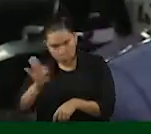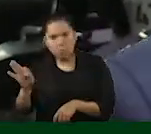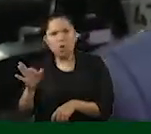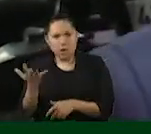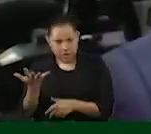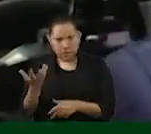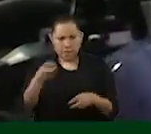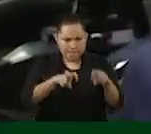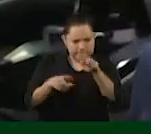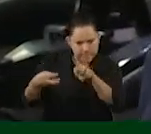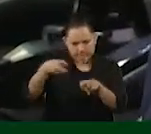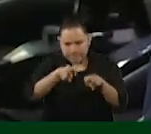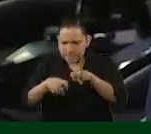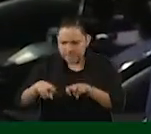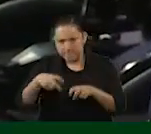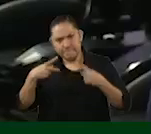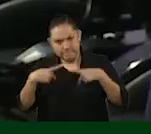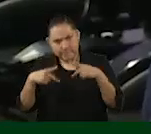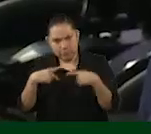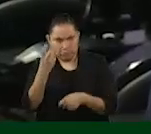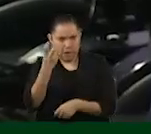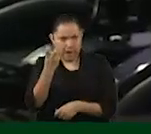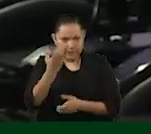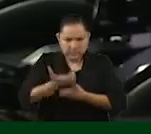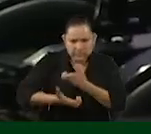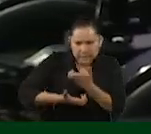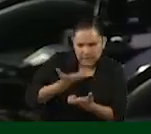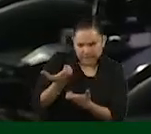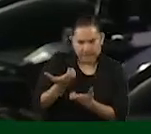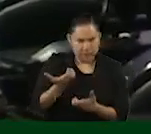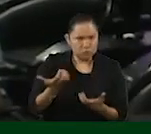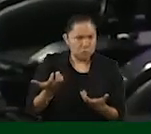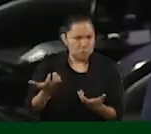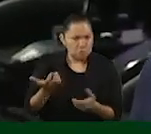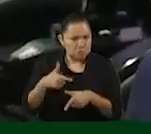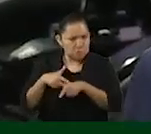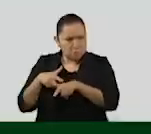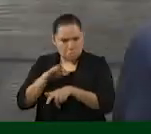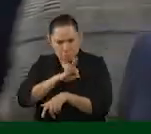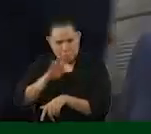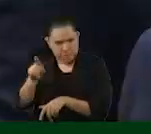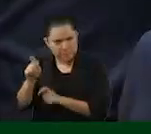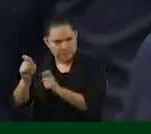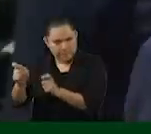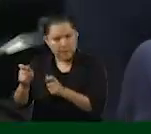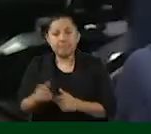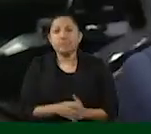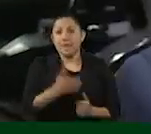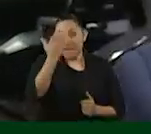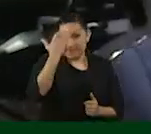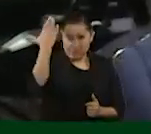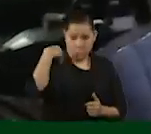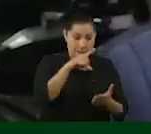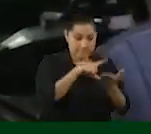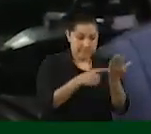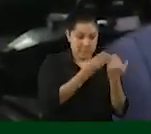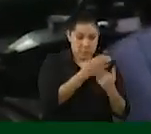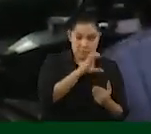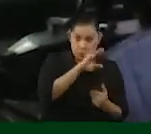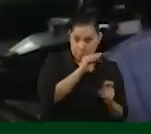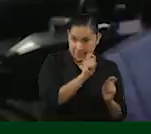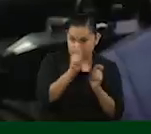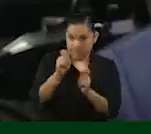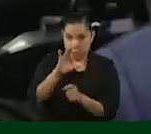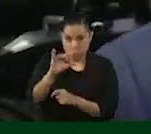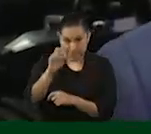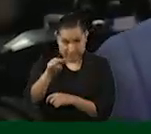pasajeros. La mayoría de las concesiones que se otorgaron en los 90 se usan